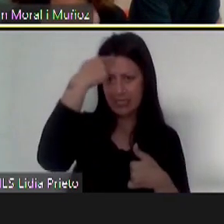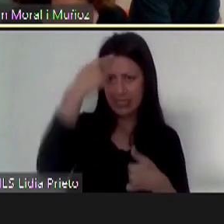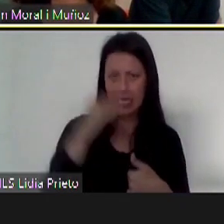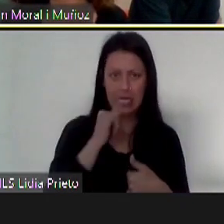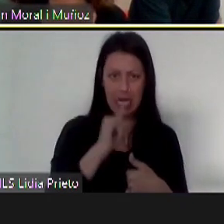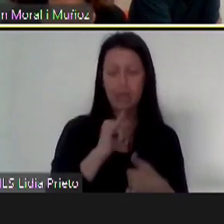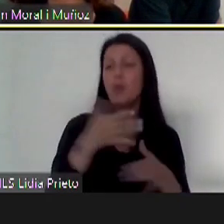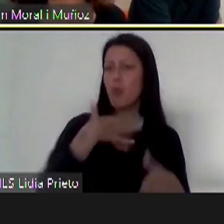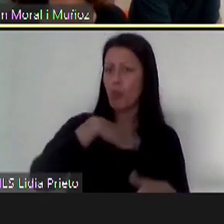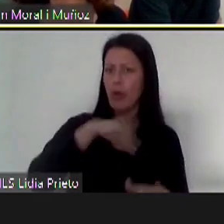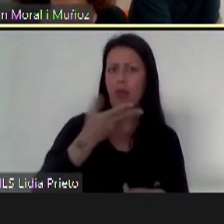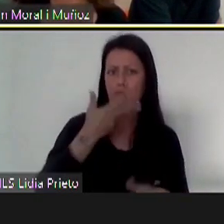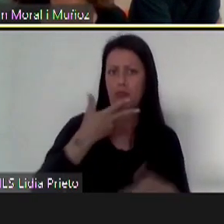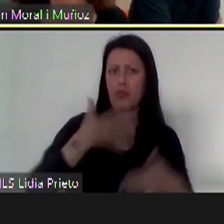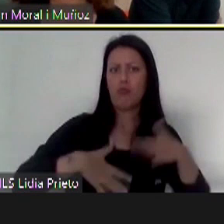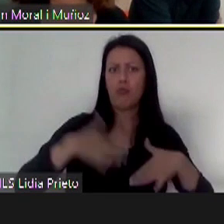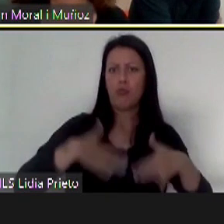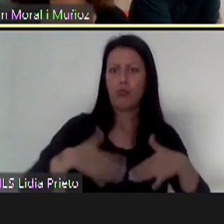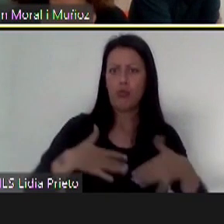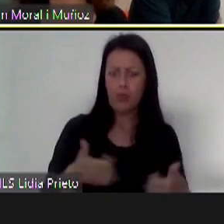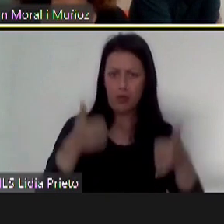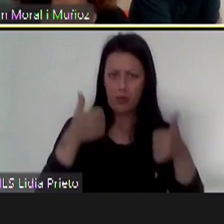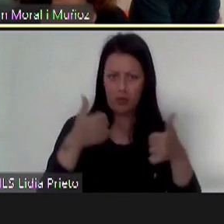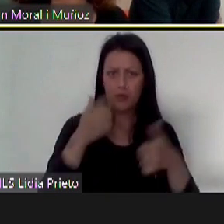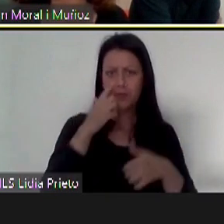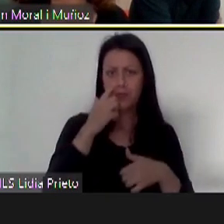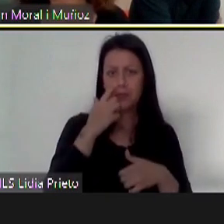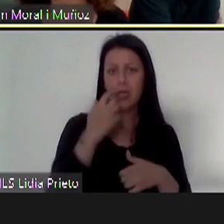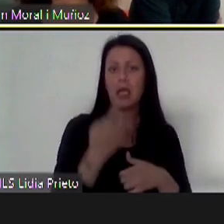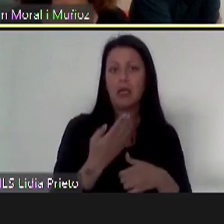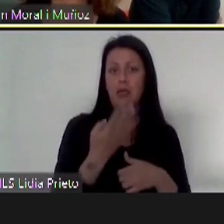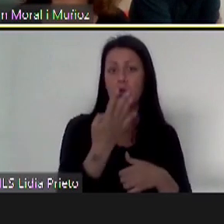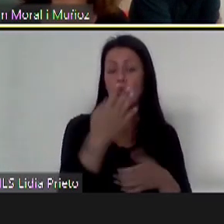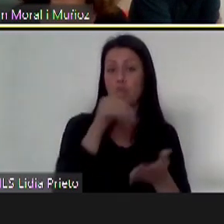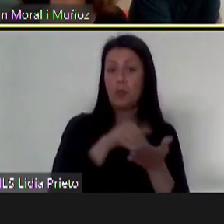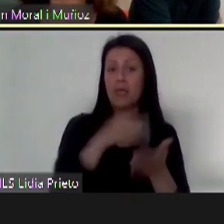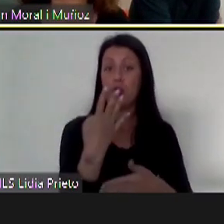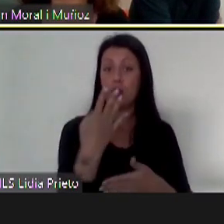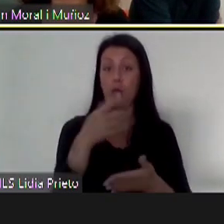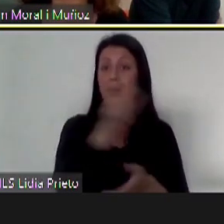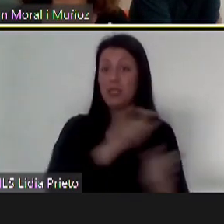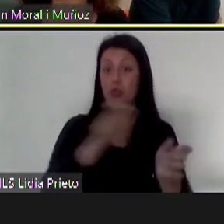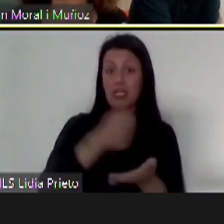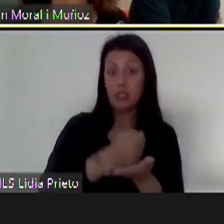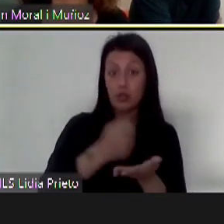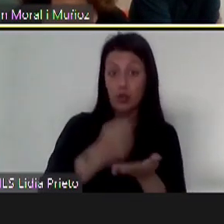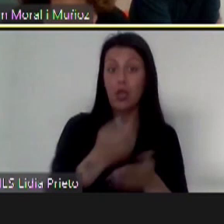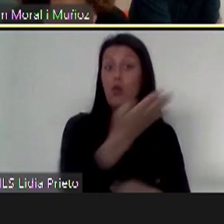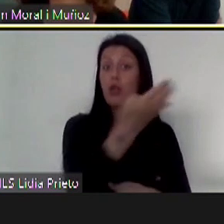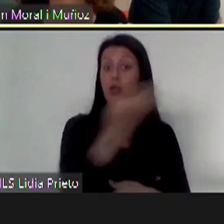respecto. Son 4.004 personas socias, 419 personas trabajadoras